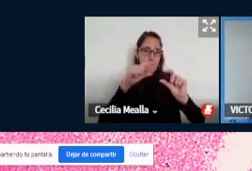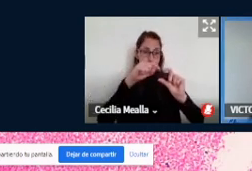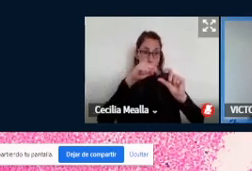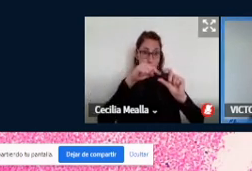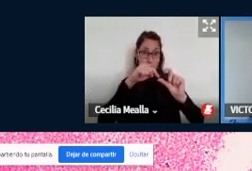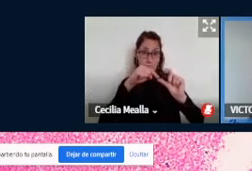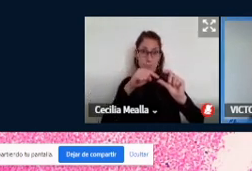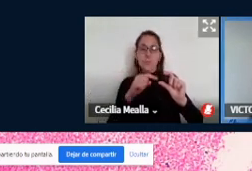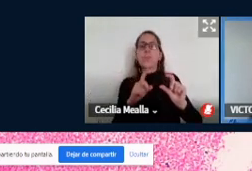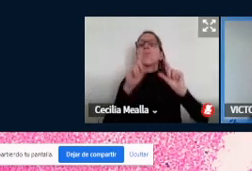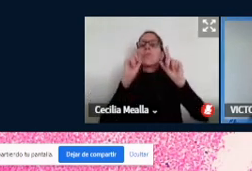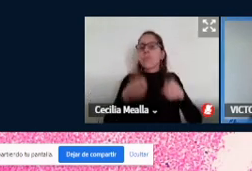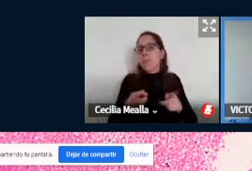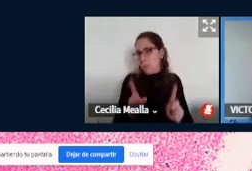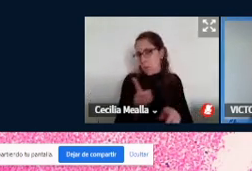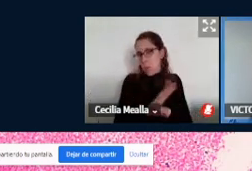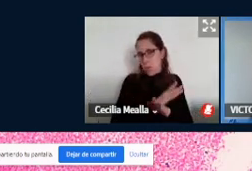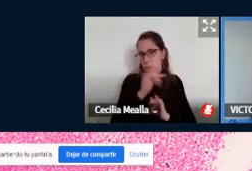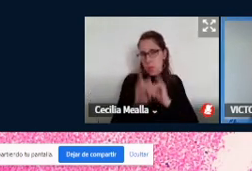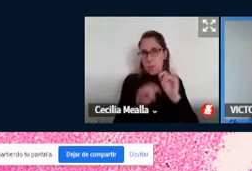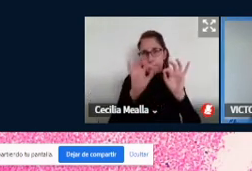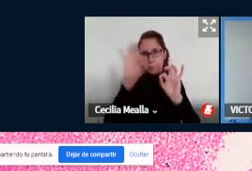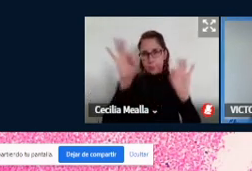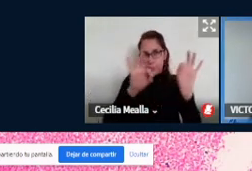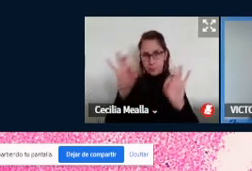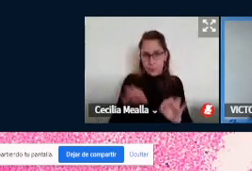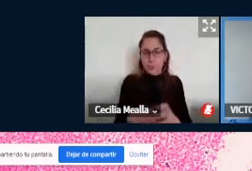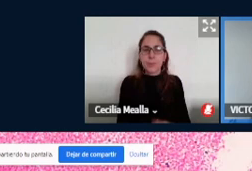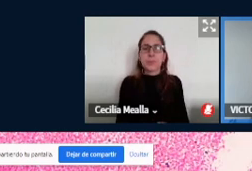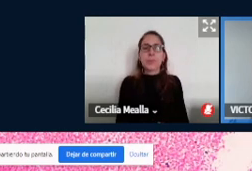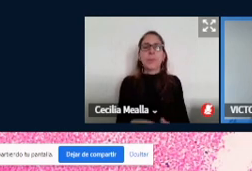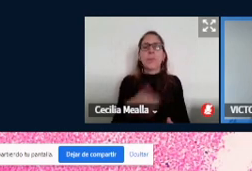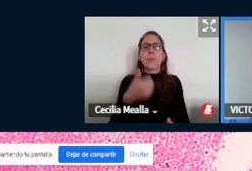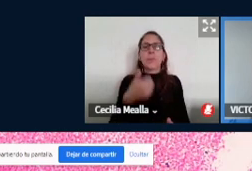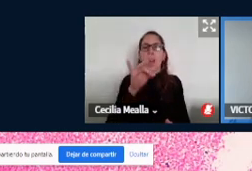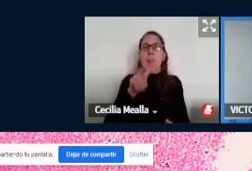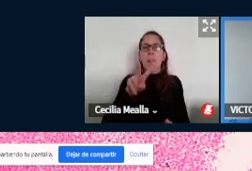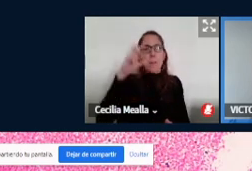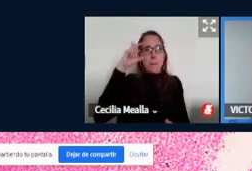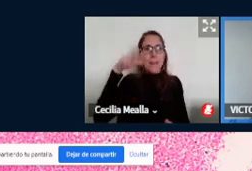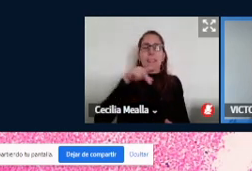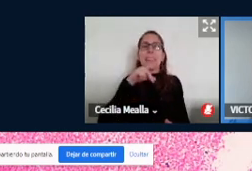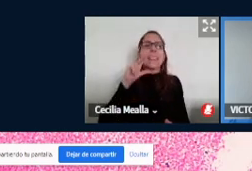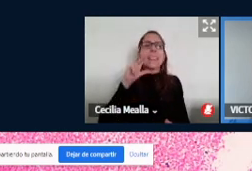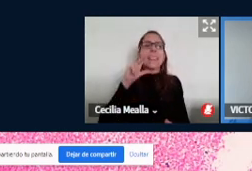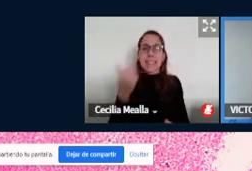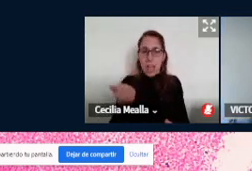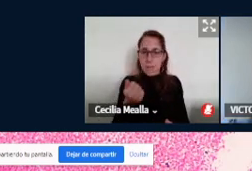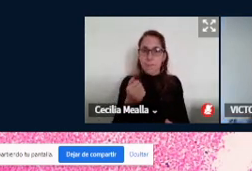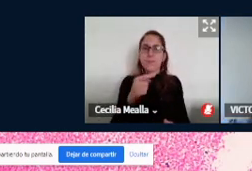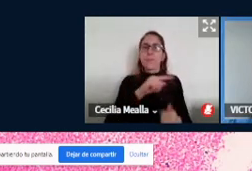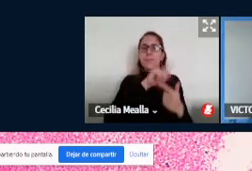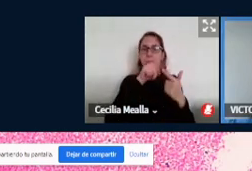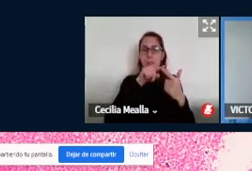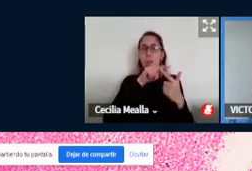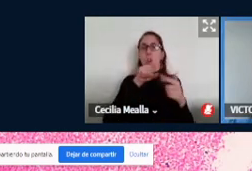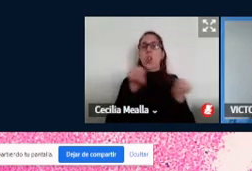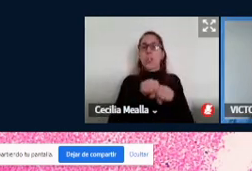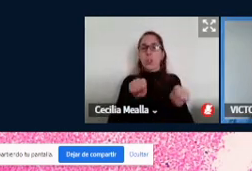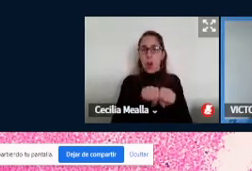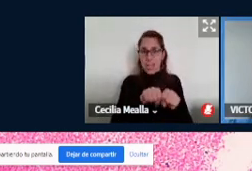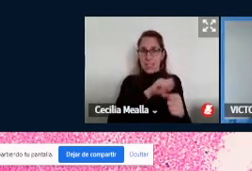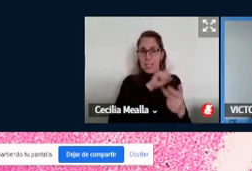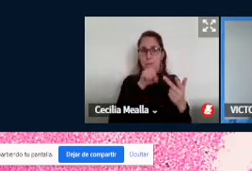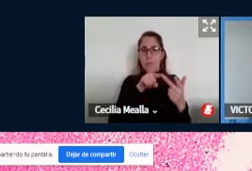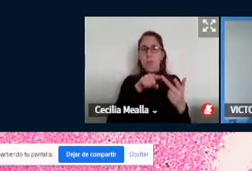Y también, como les decía, veíamos fibras elásticas. Adventicia, tejido conectivo laxo, y la